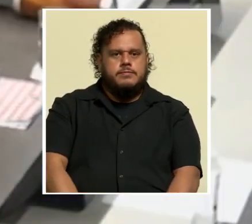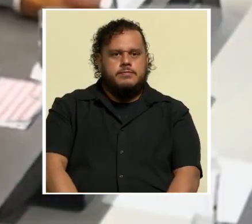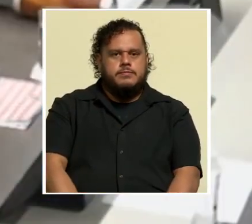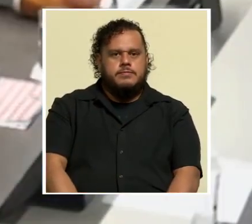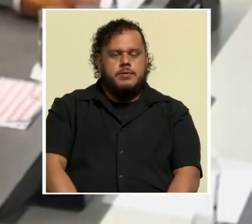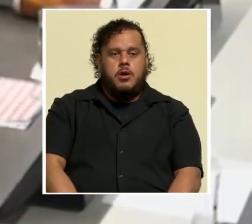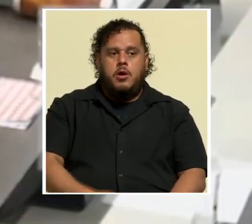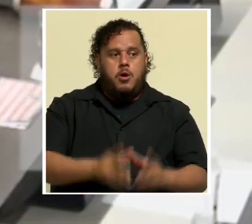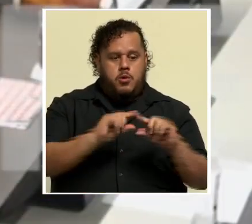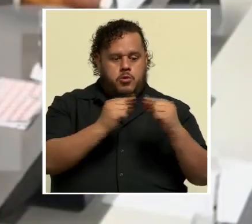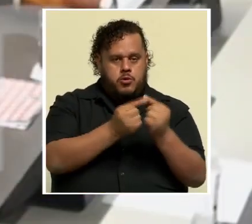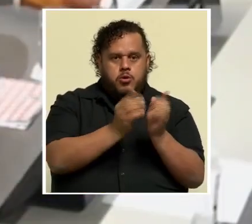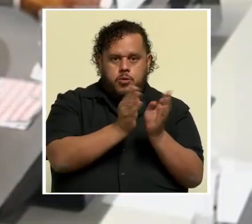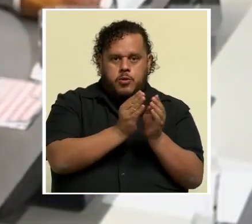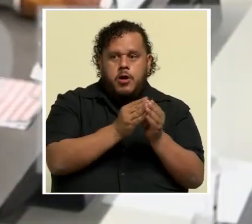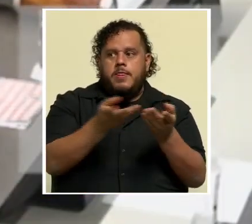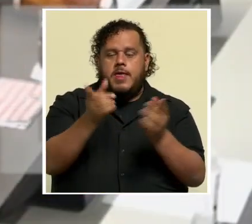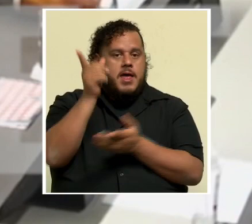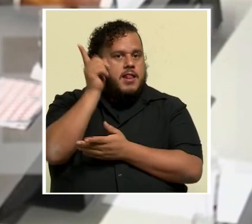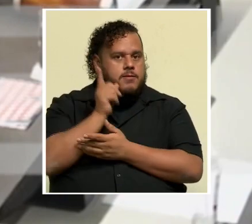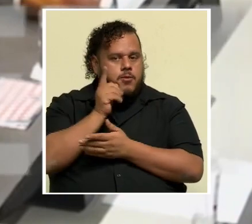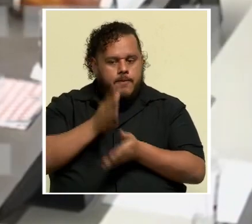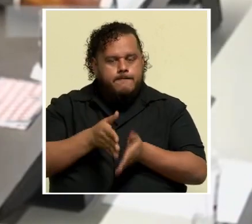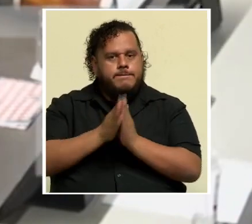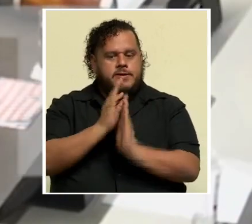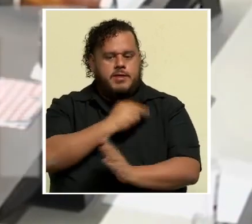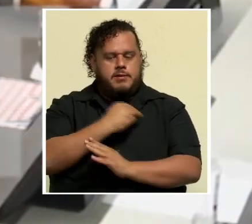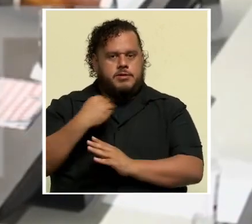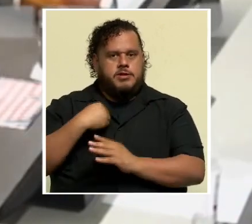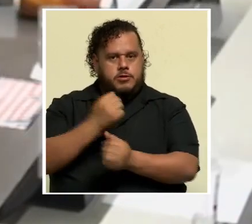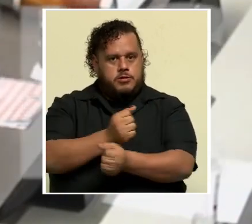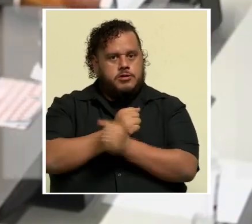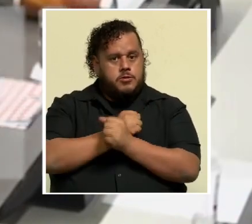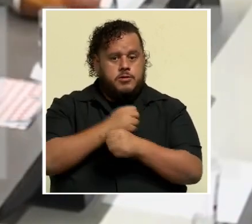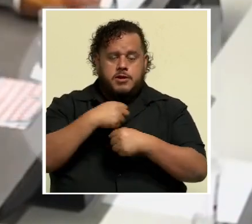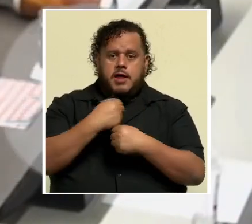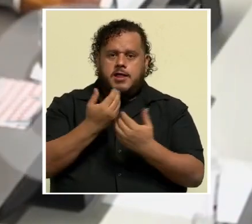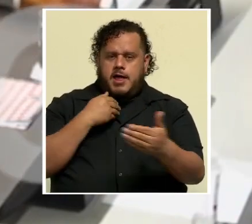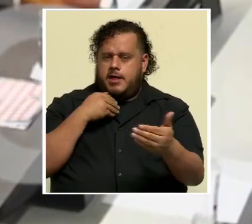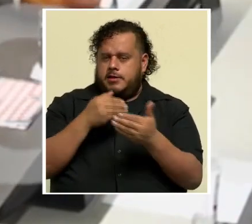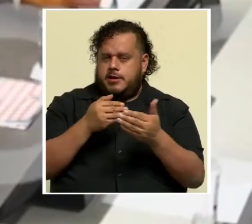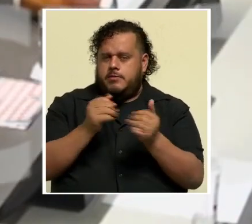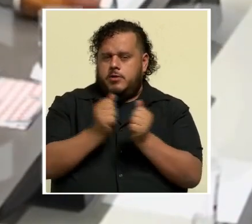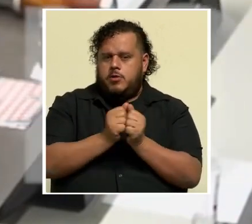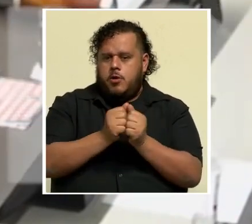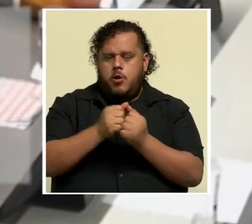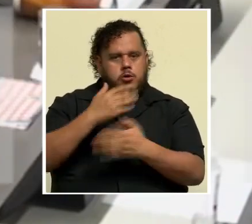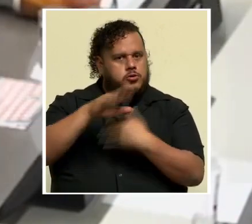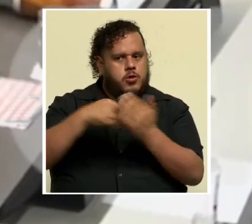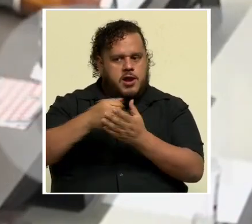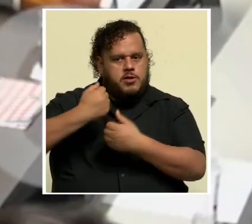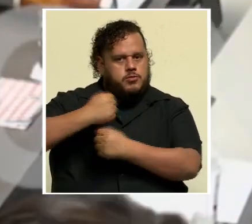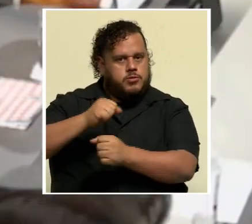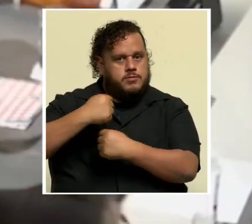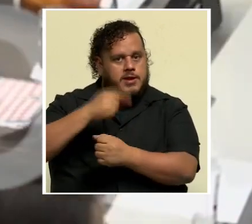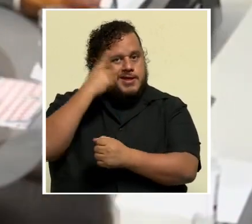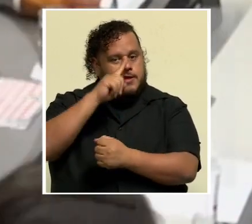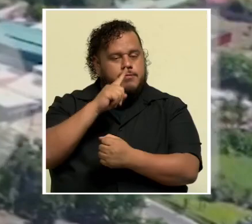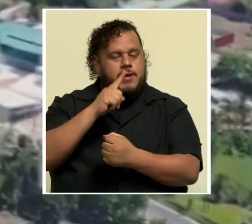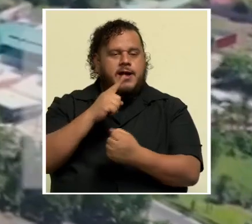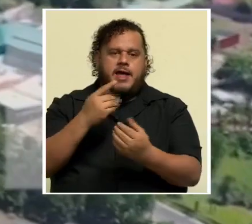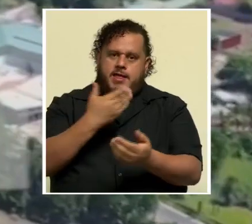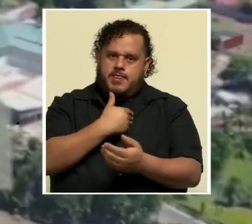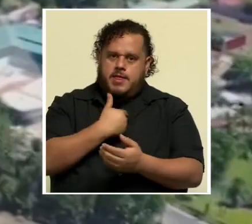Una comisión de la provincia de Limón pide al Ministerio de Seguridad acercamiento con las municipalidades para abordar con